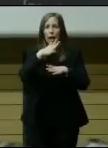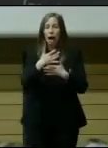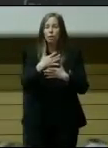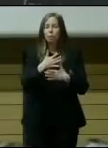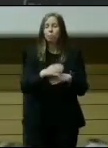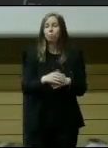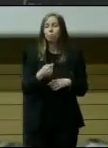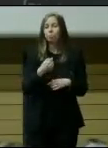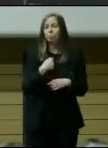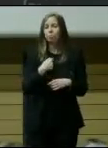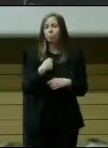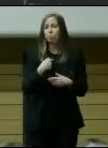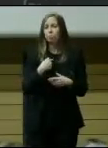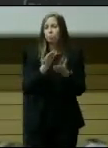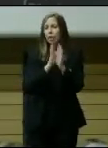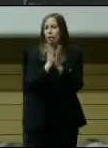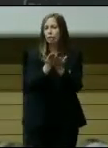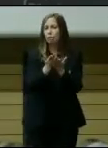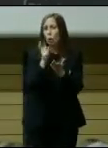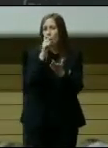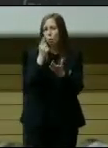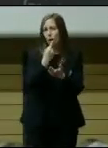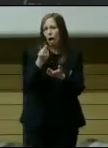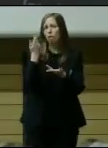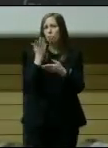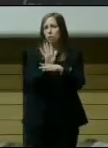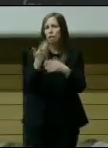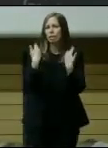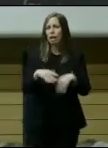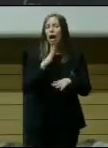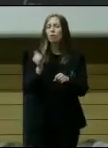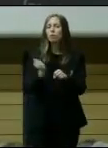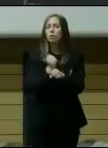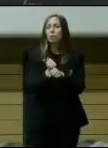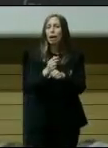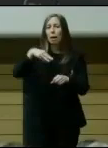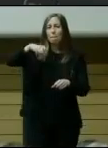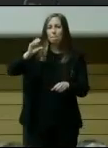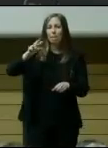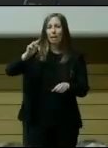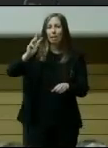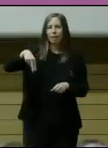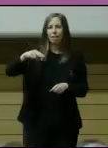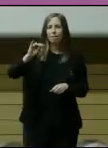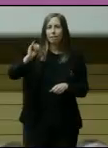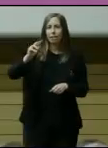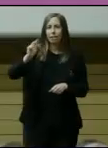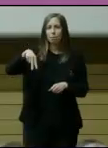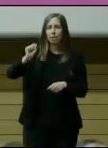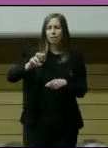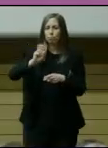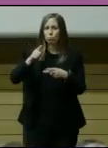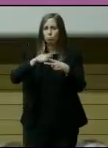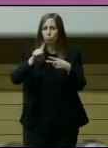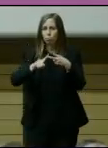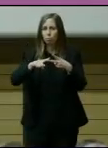dicho, pero ahora hicimos que lo presentamos en junio del año pasado, pero ahora estamos trabajando en metanfetamina y nitacenos. Si no sabéis lo que son